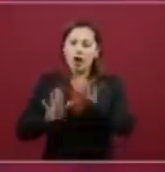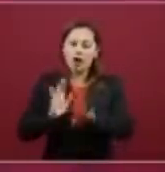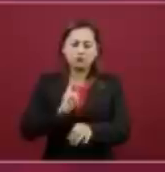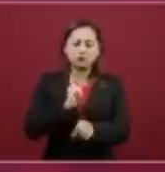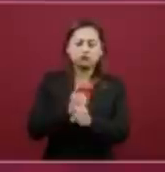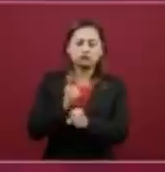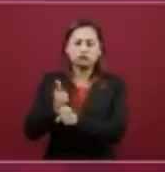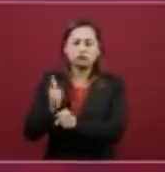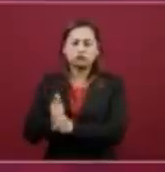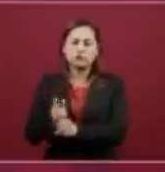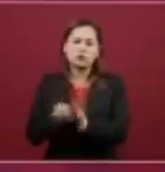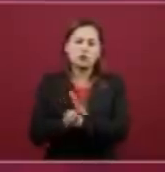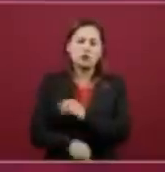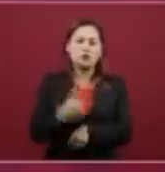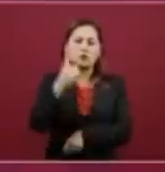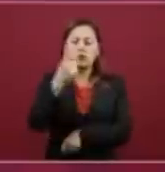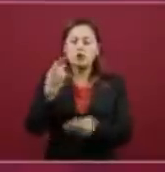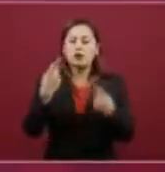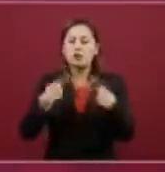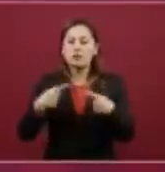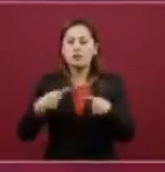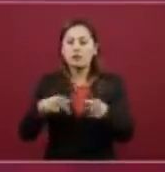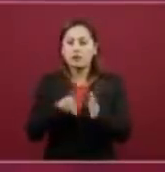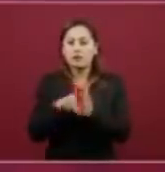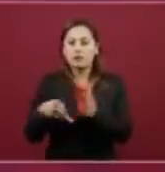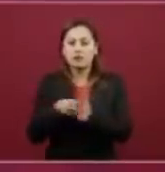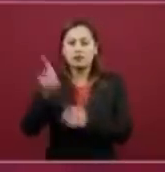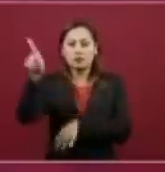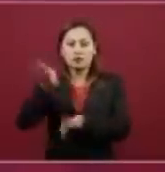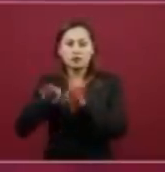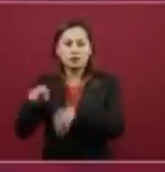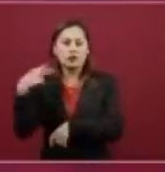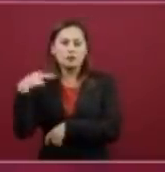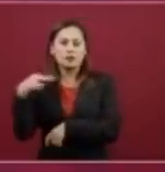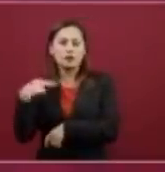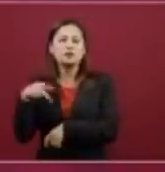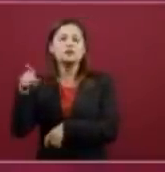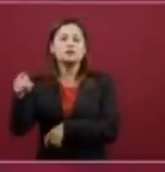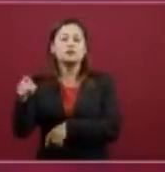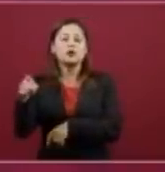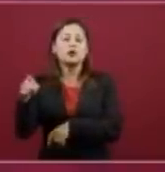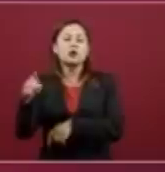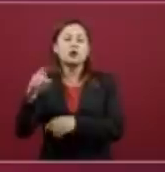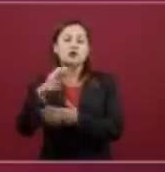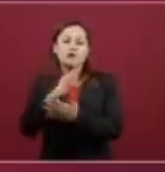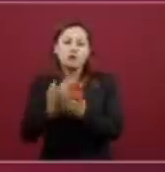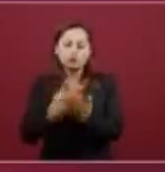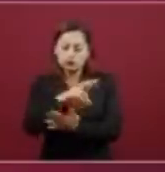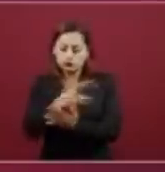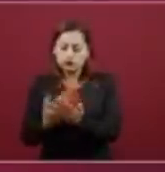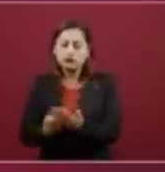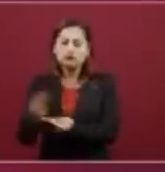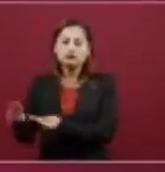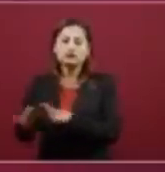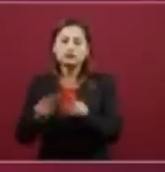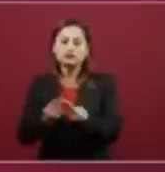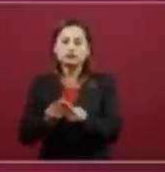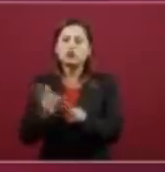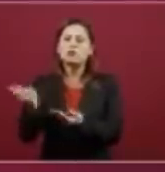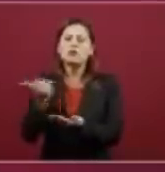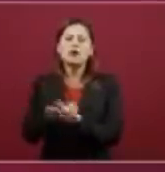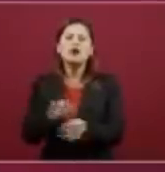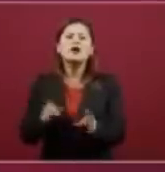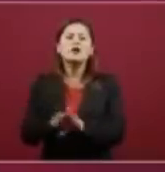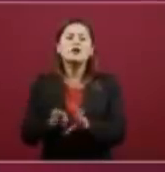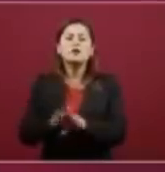periodista asesinado en Veracruz, a quien le pagaban sus notas, entregándole 50 ejemplares diarios del periódico para que él